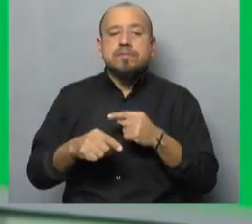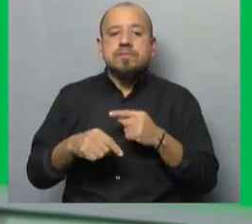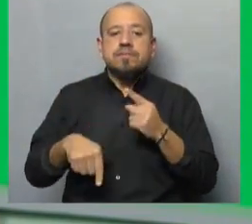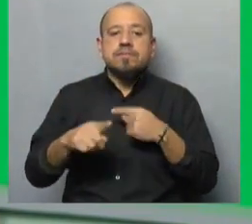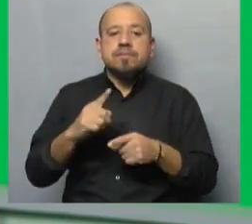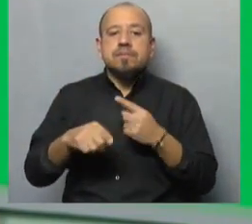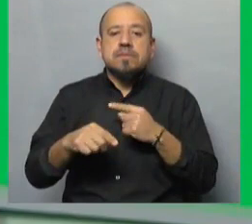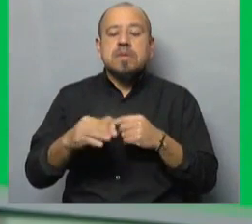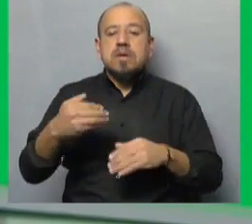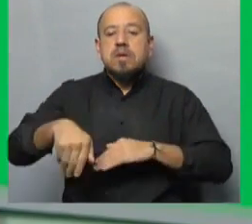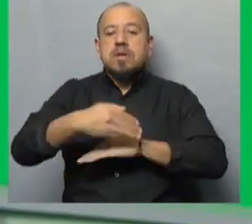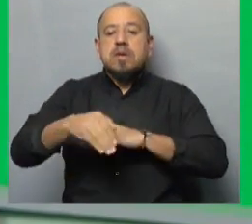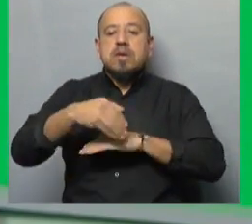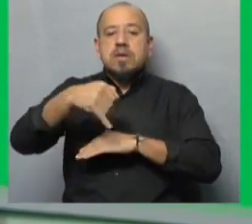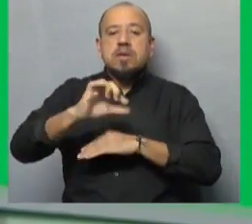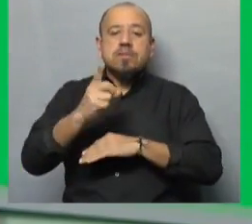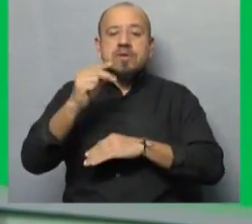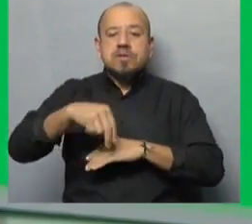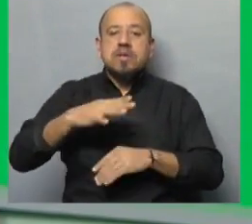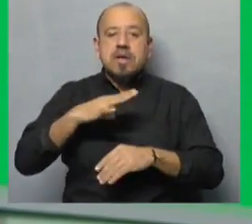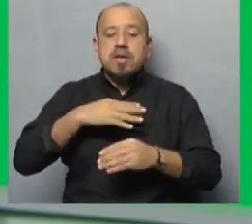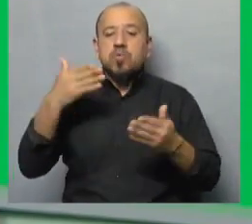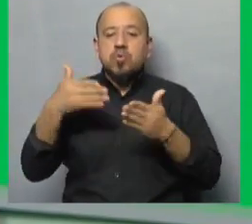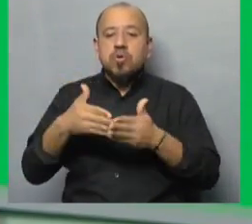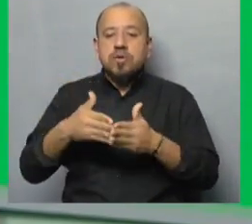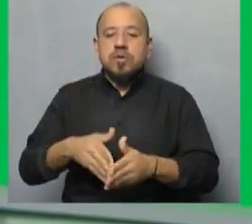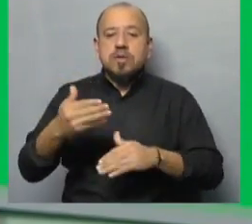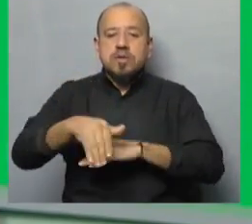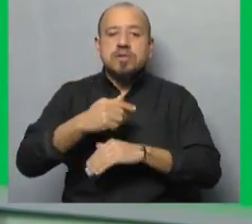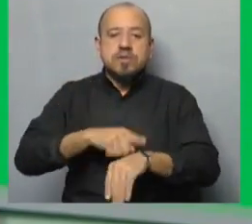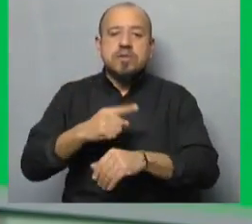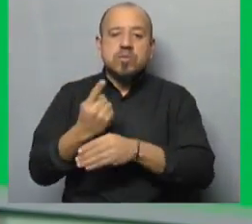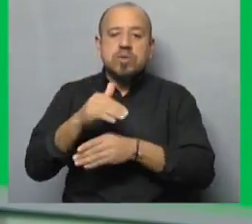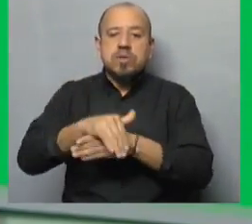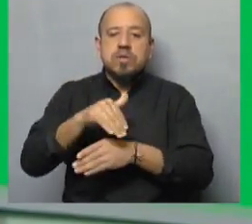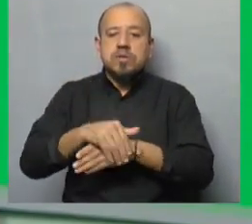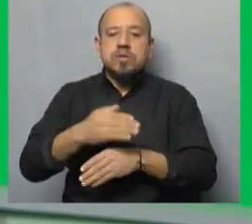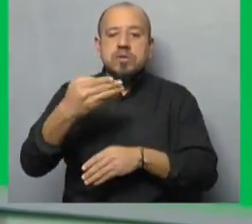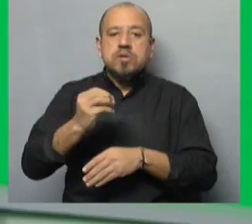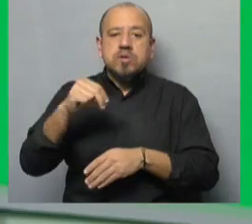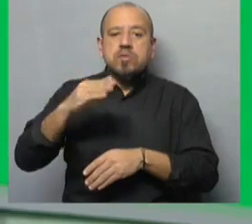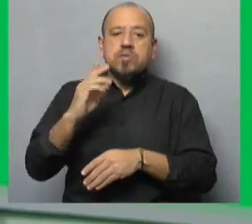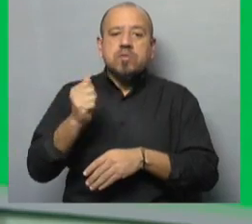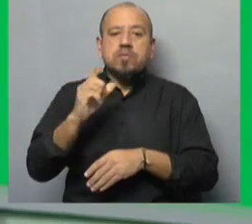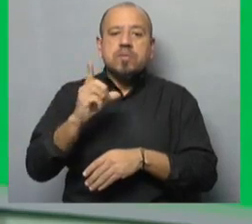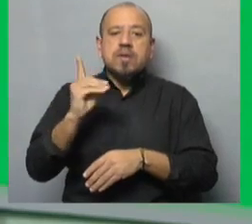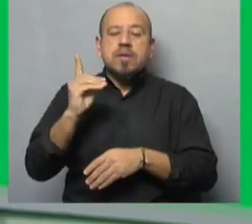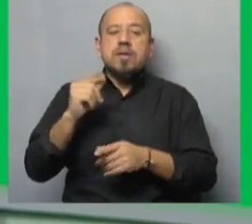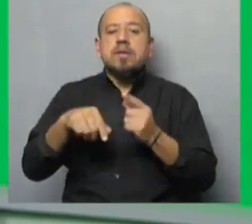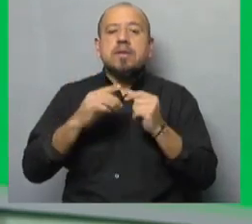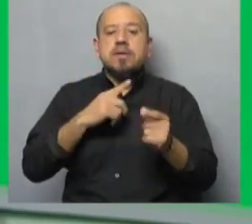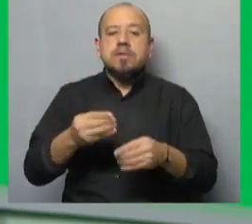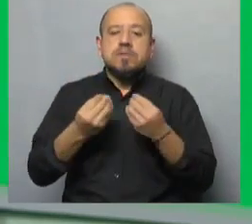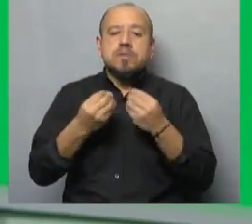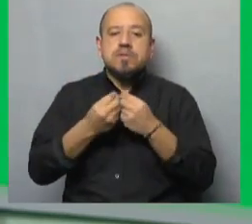guardia oriental y millán hay un corte total por hormigonado desde las 13 horas o que en bonpland o entre 21 de septiembre y montero también ha llenado de